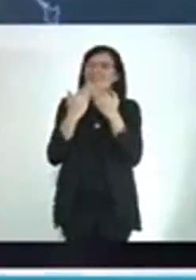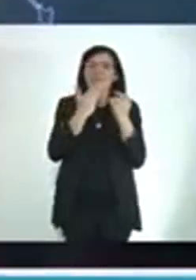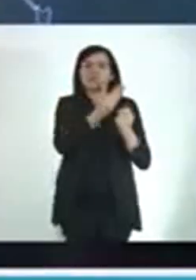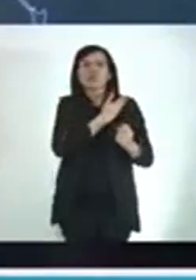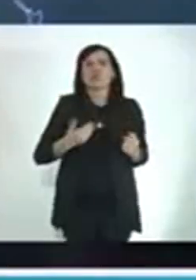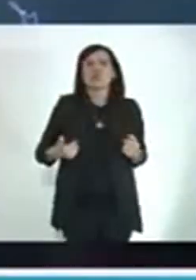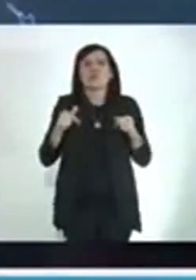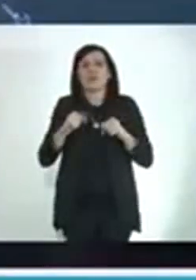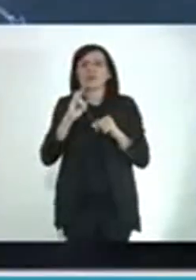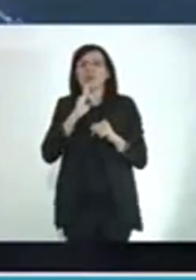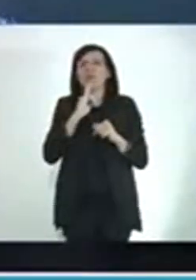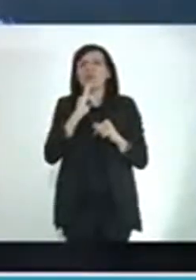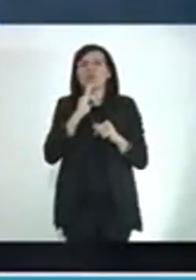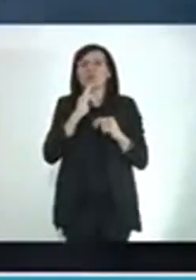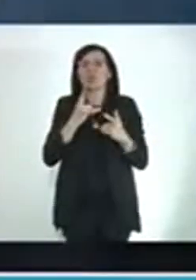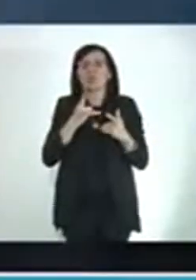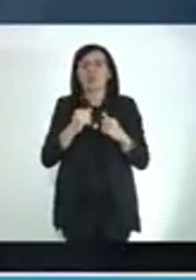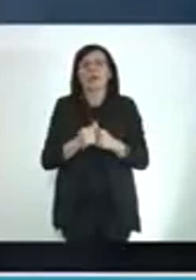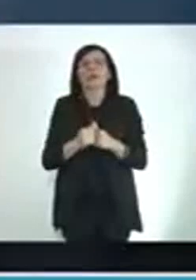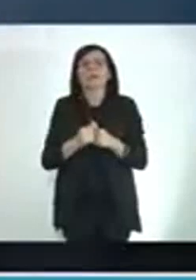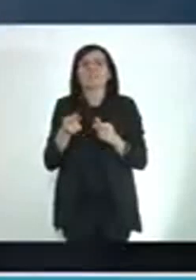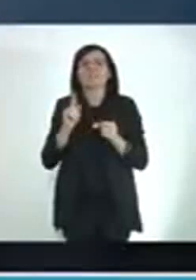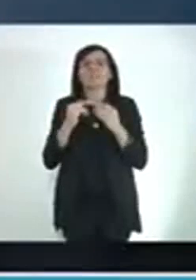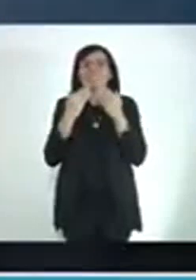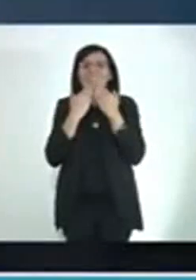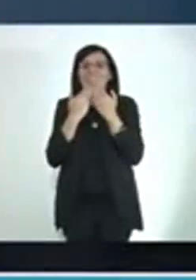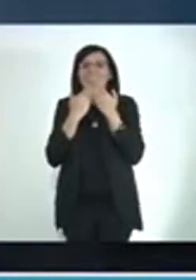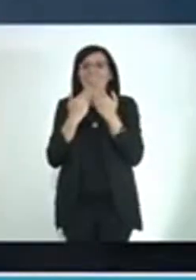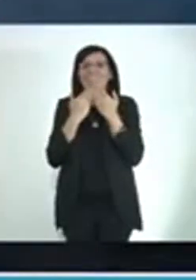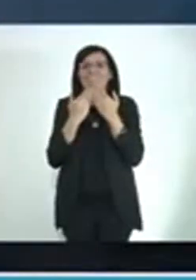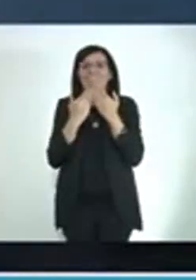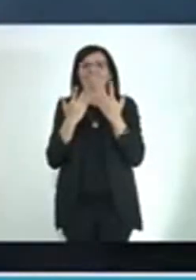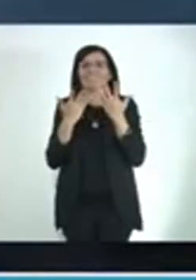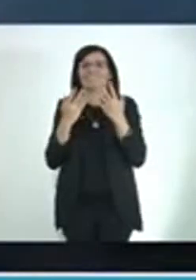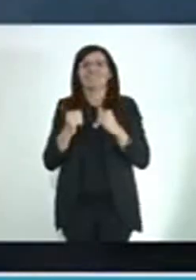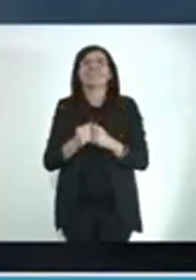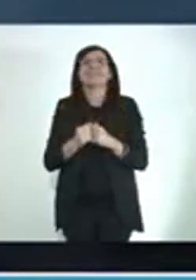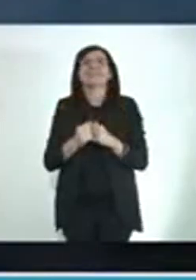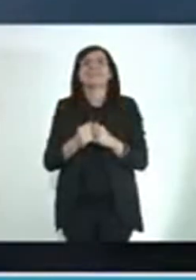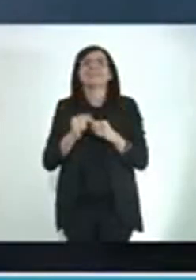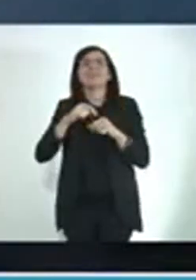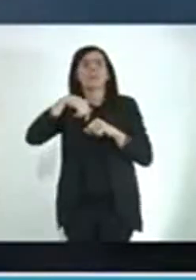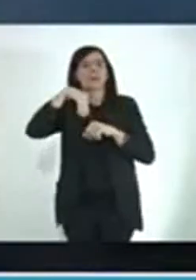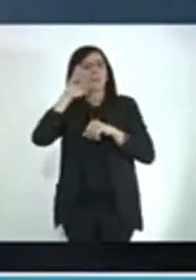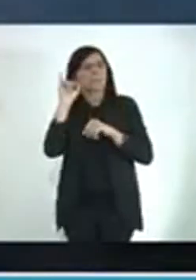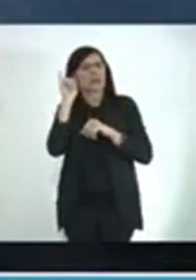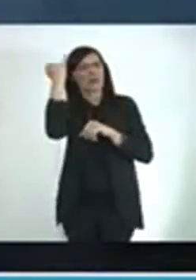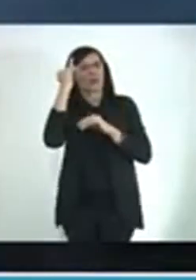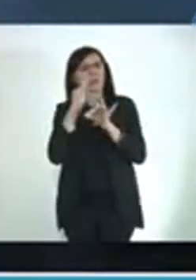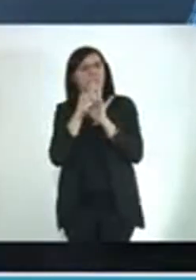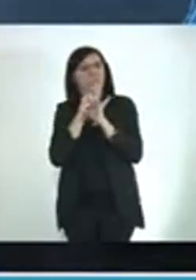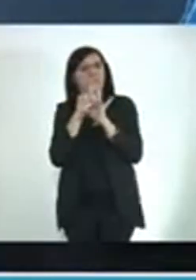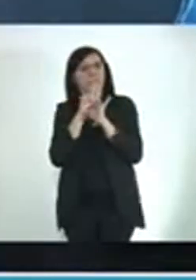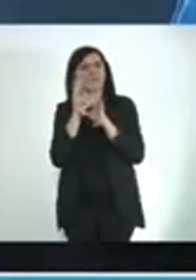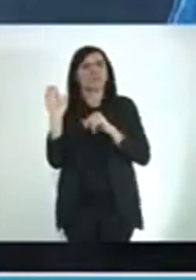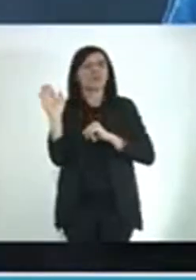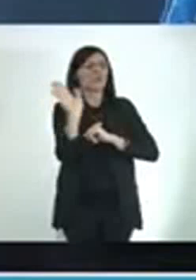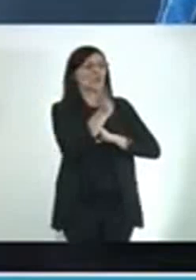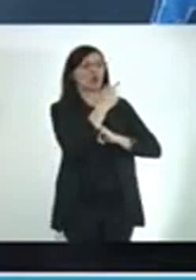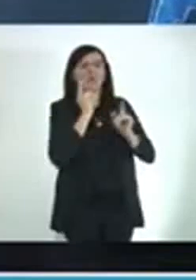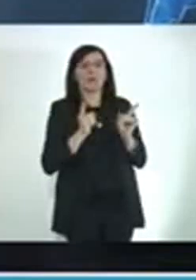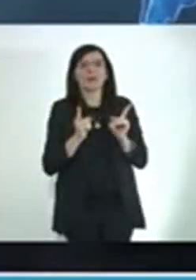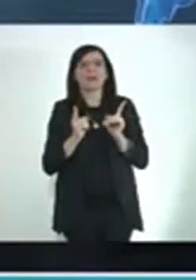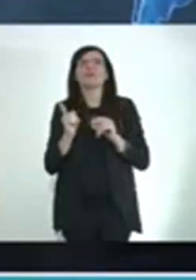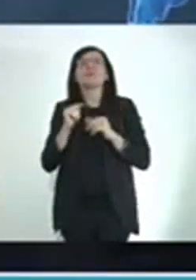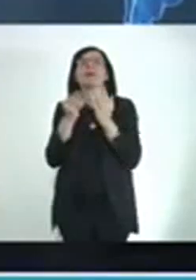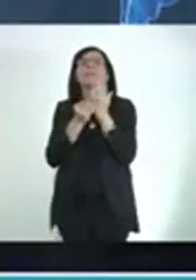de la provincia de Tucumán por confiar en nosotros, por querer tener más y mejor educación de calidad para los docentes. Al doctor